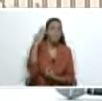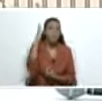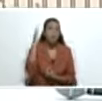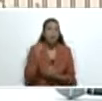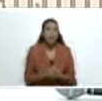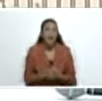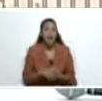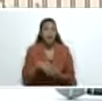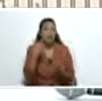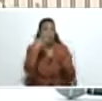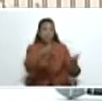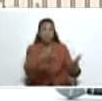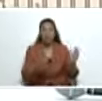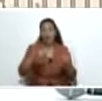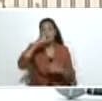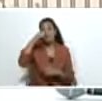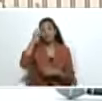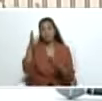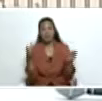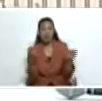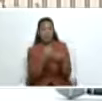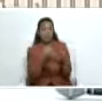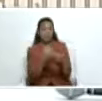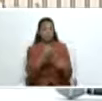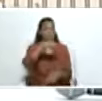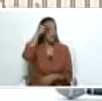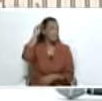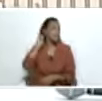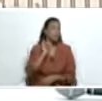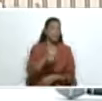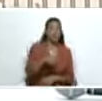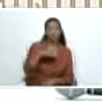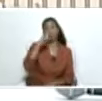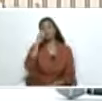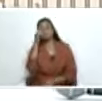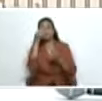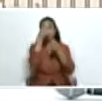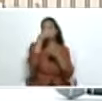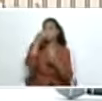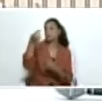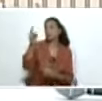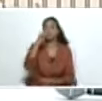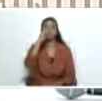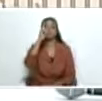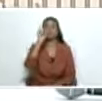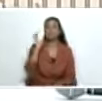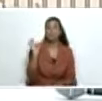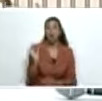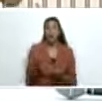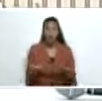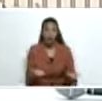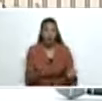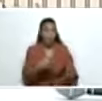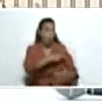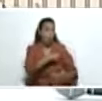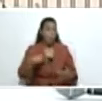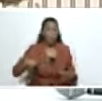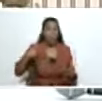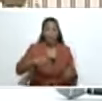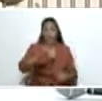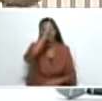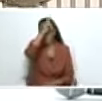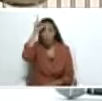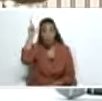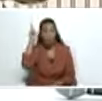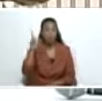La criminal de los apellidos, la Machado, la de las narices, ¿no? El criminal de Leopoldo